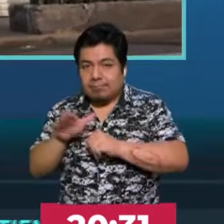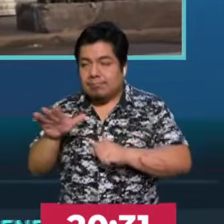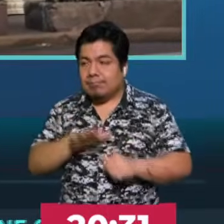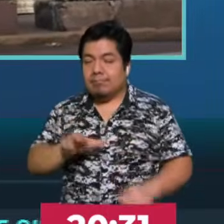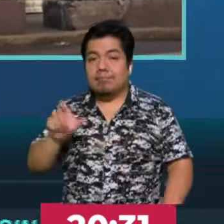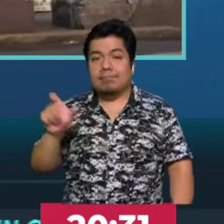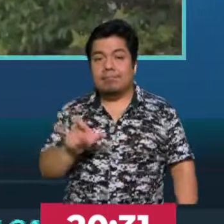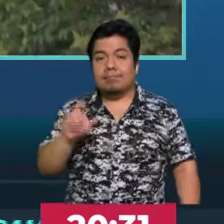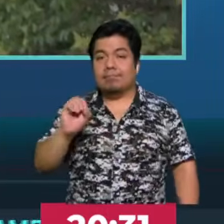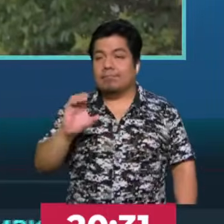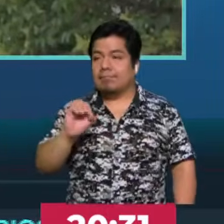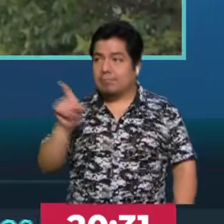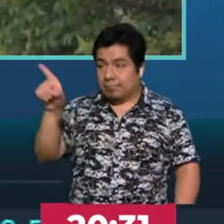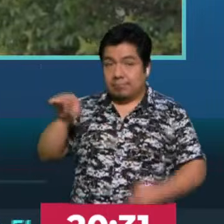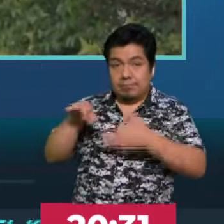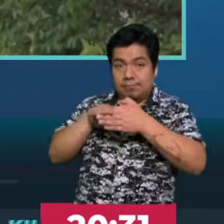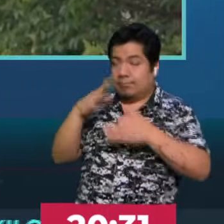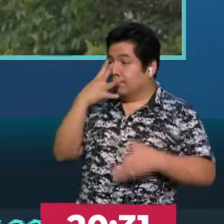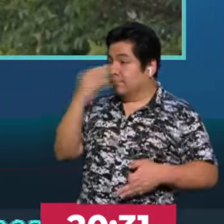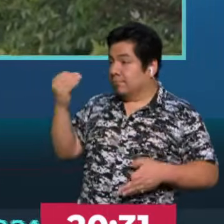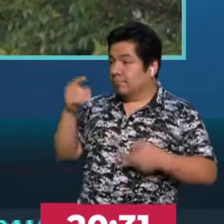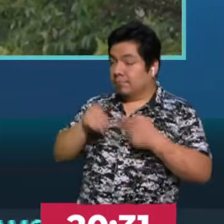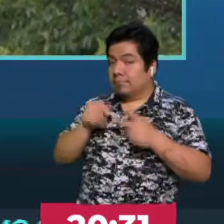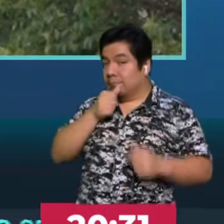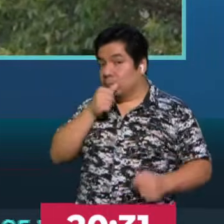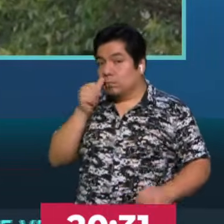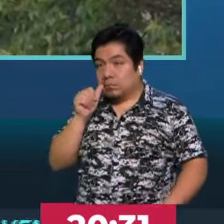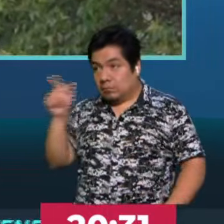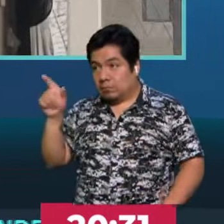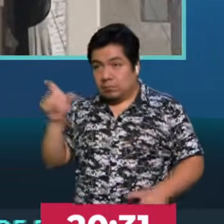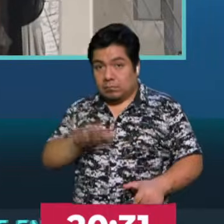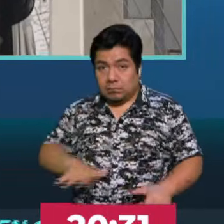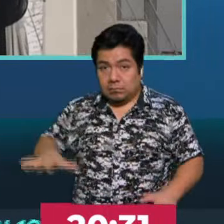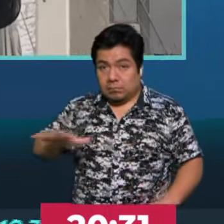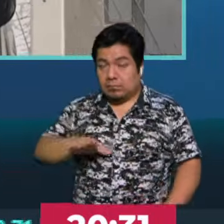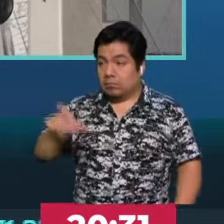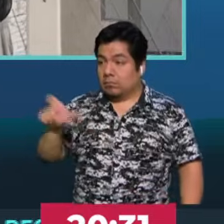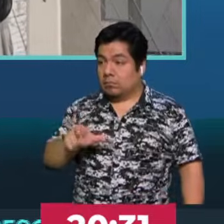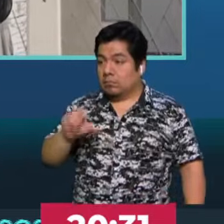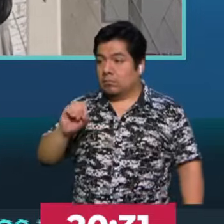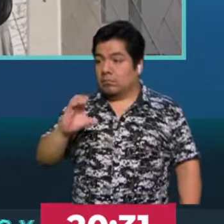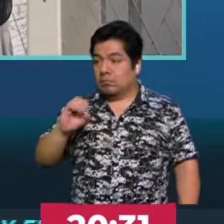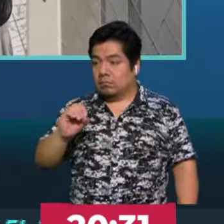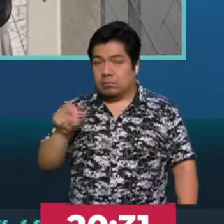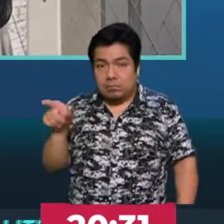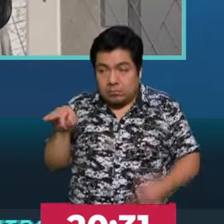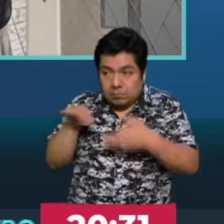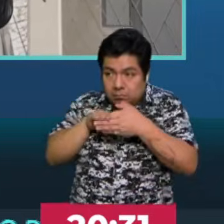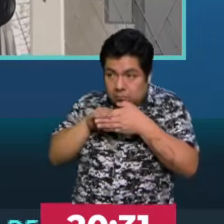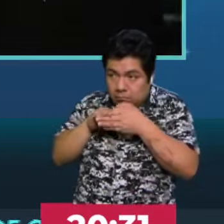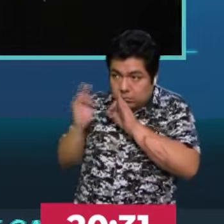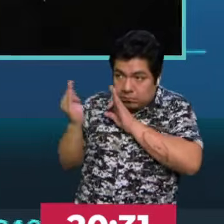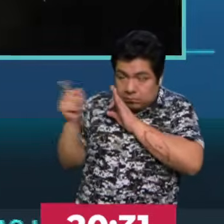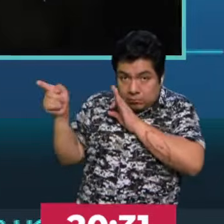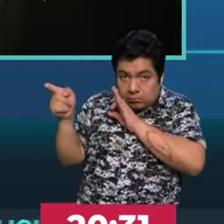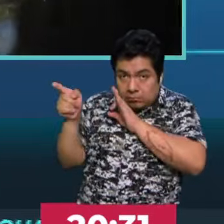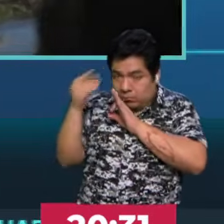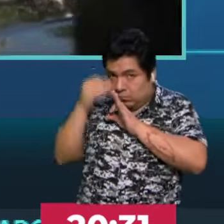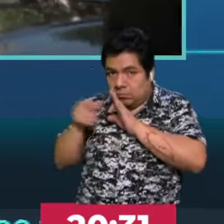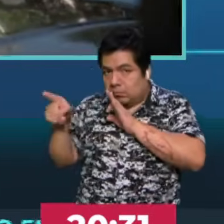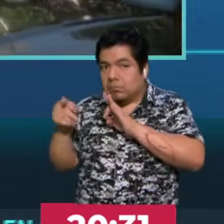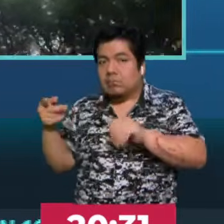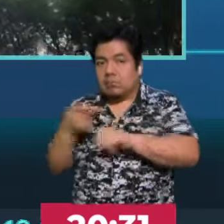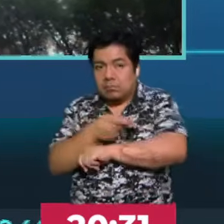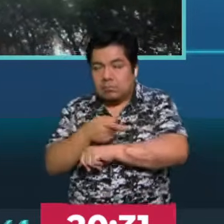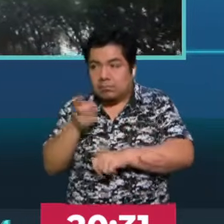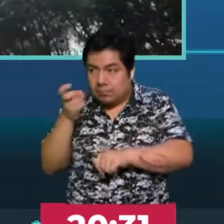Joco, aquí en Coyoacán, de Benito Juárez, donde se hizo no, por eso lo digo, porque estamos muy cerquita, pero además, porque ahí lo que ocurrió